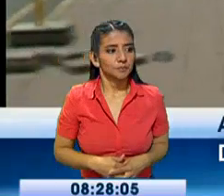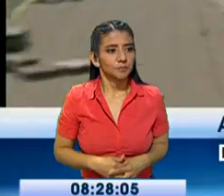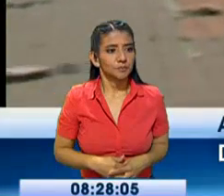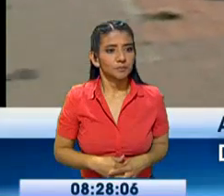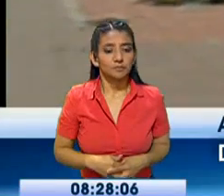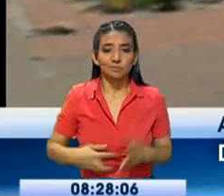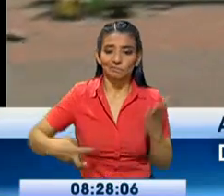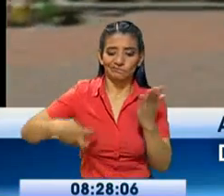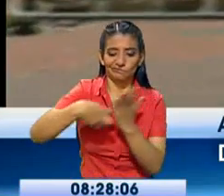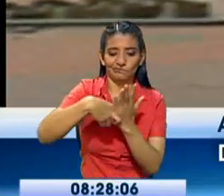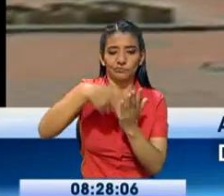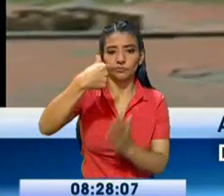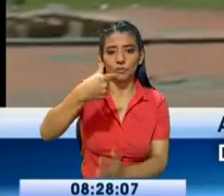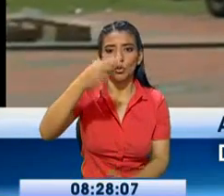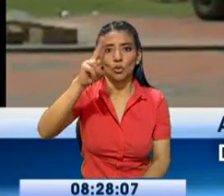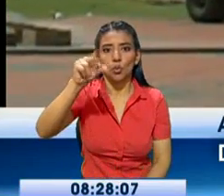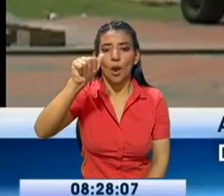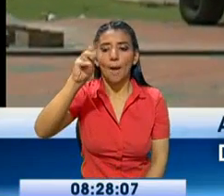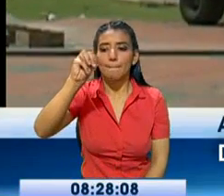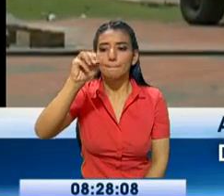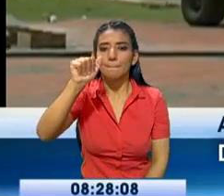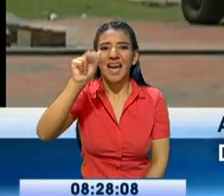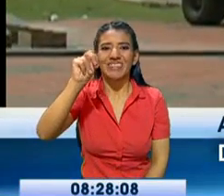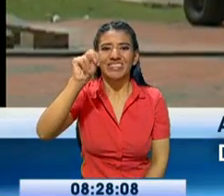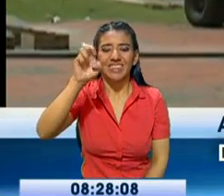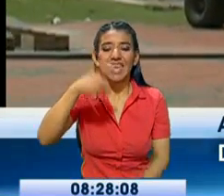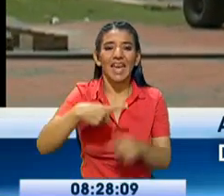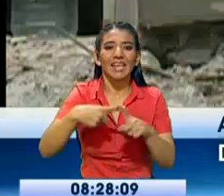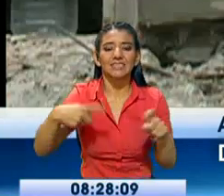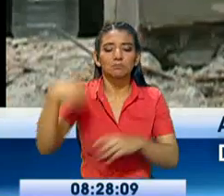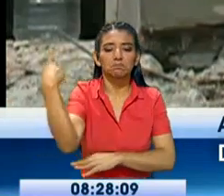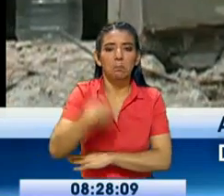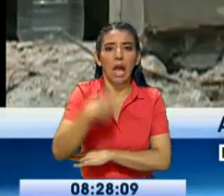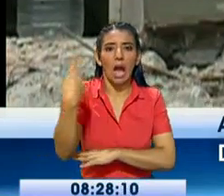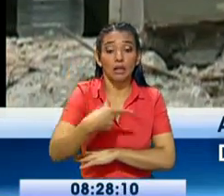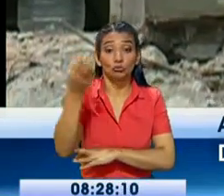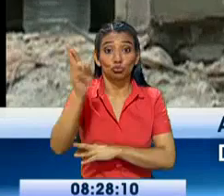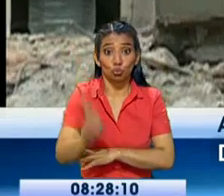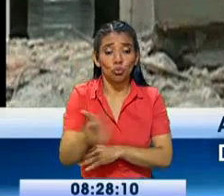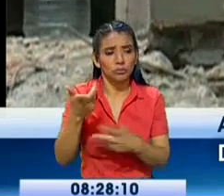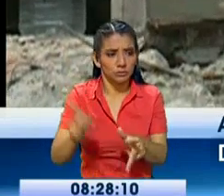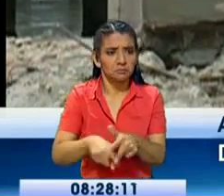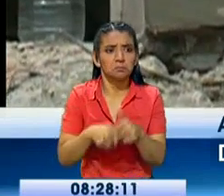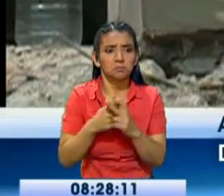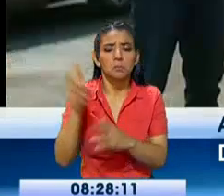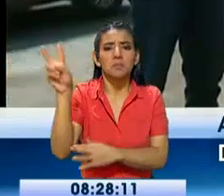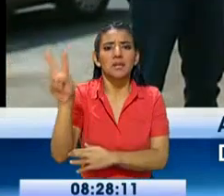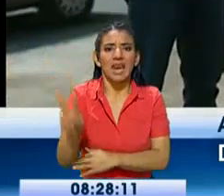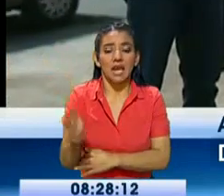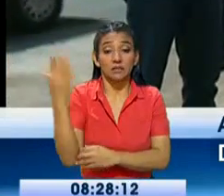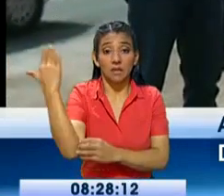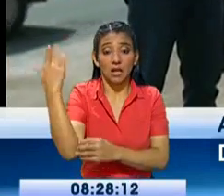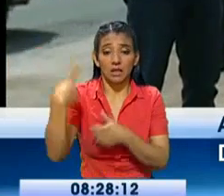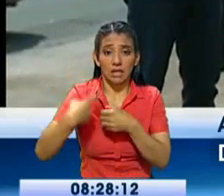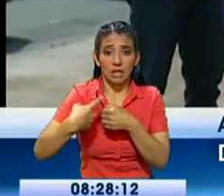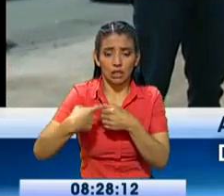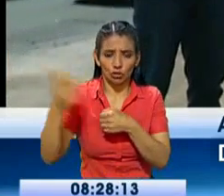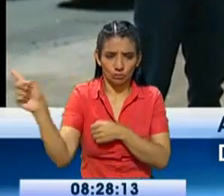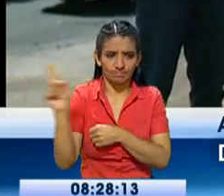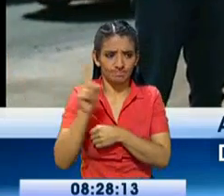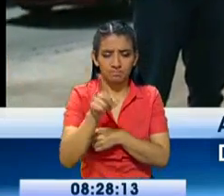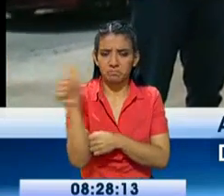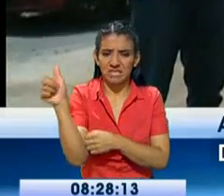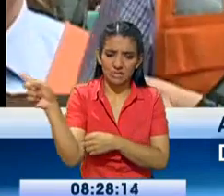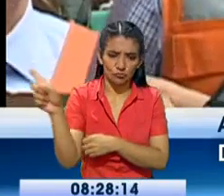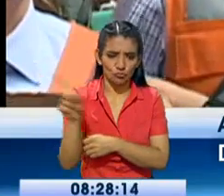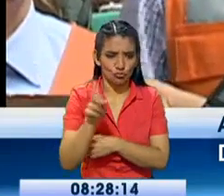del terminal Guamaní, ubicado en el antiguo peaje al sur de la capital, inició este viernes con la presencia del alcalde de Quito, Mauricio